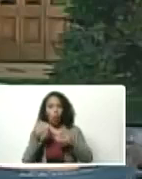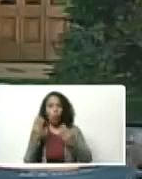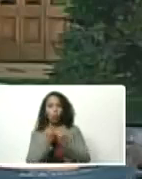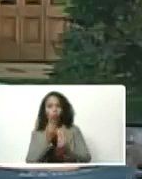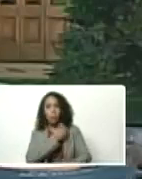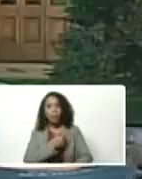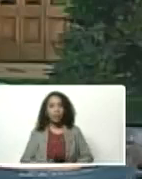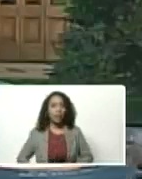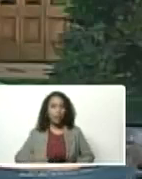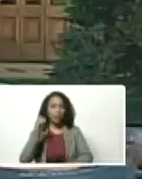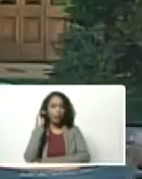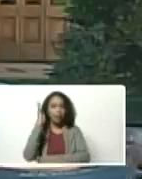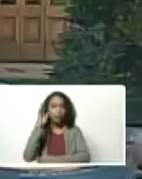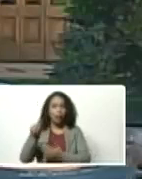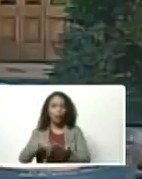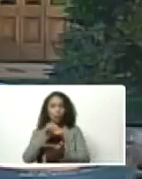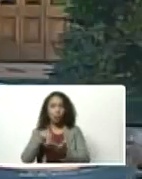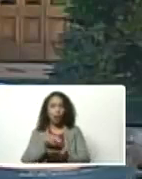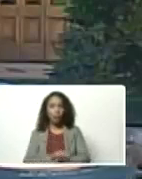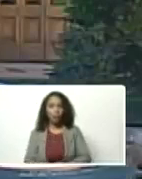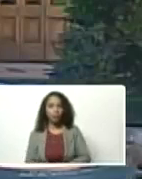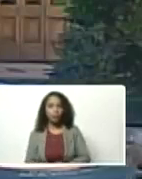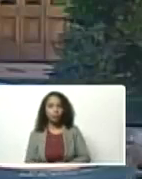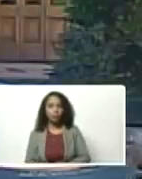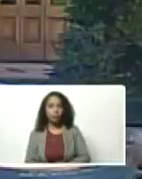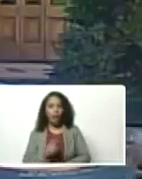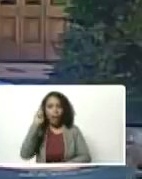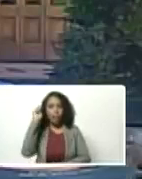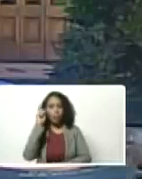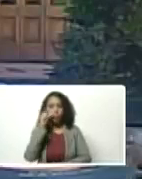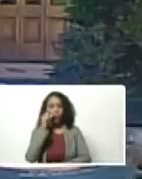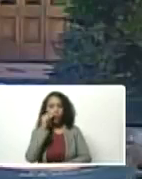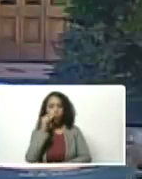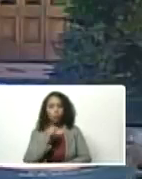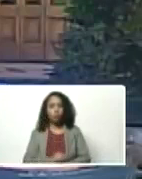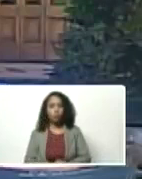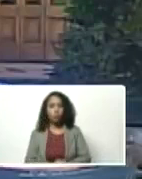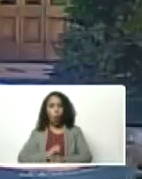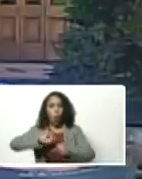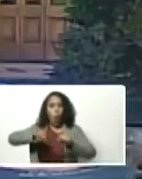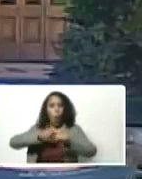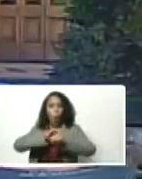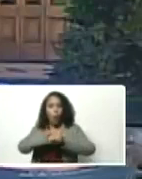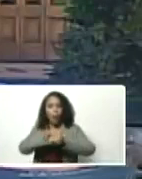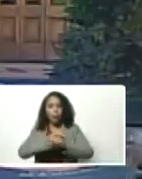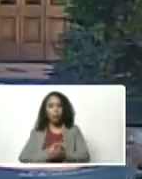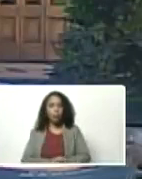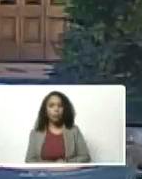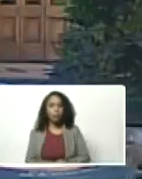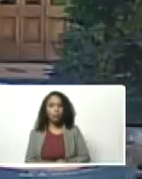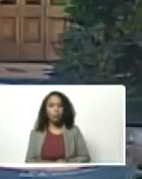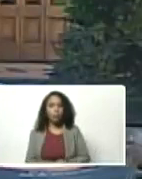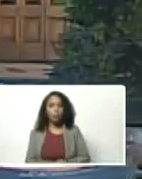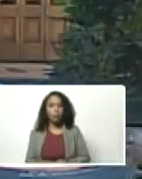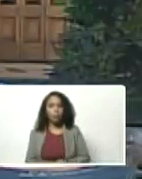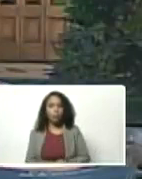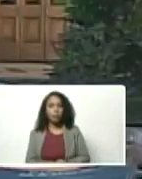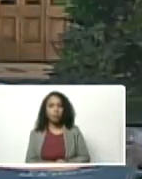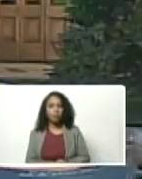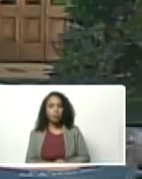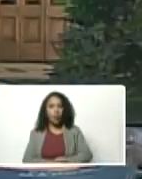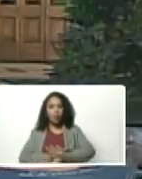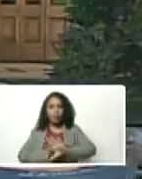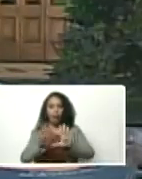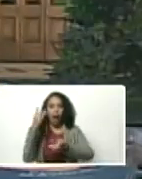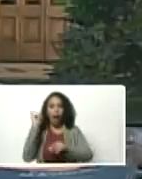de la Asamblea Nacional, el diputado Jorge Rodríguez, ya